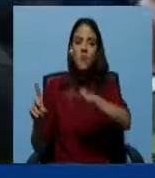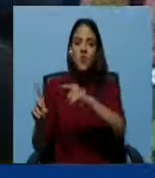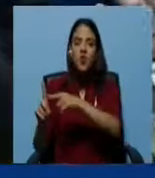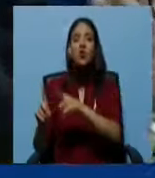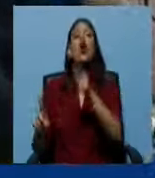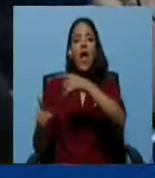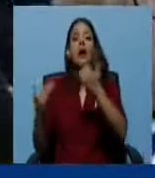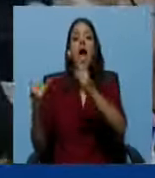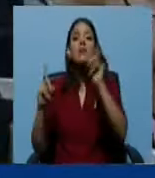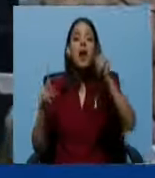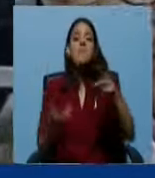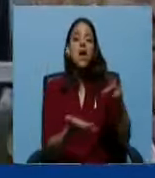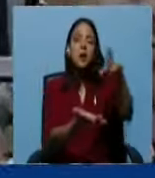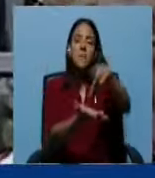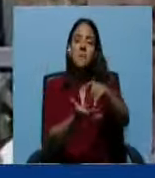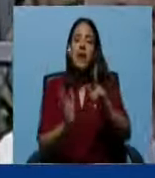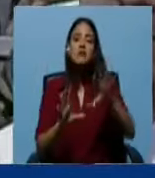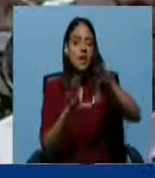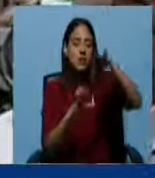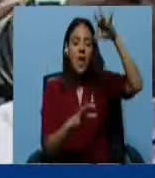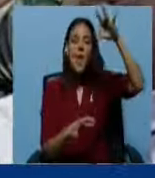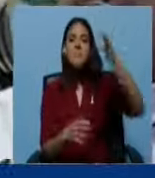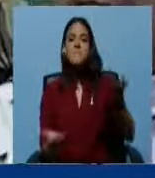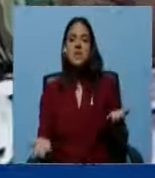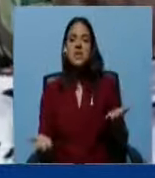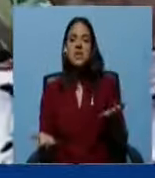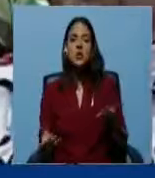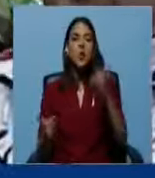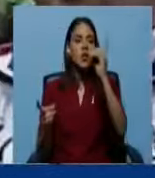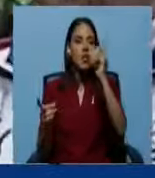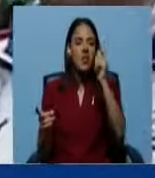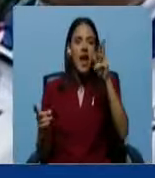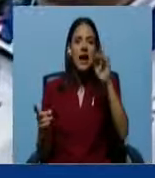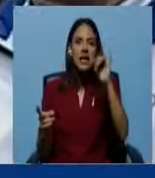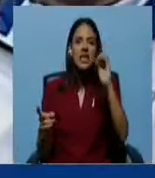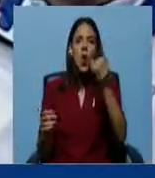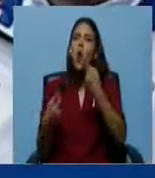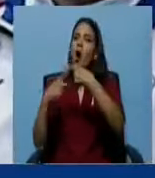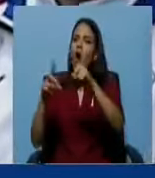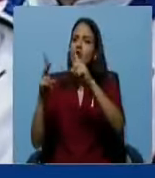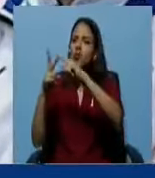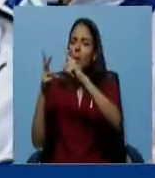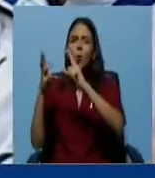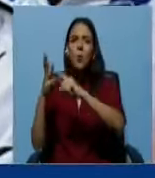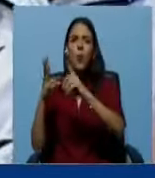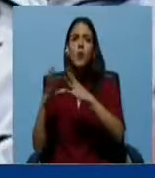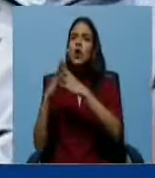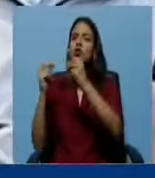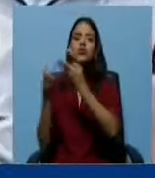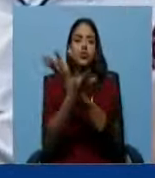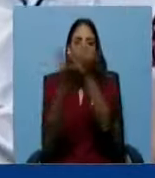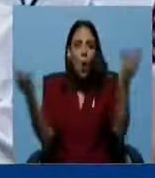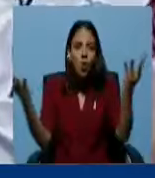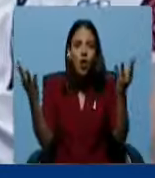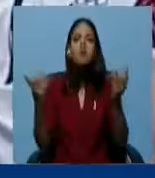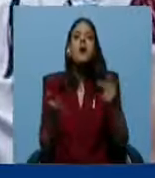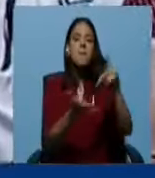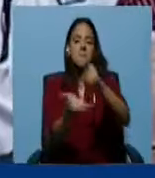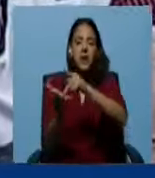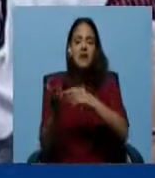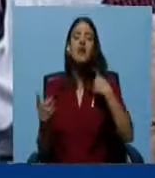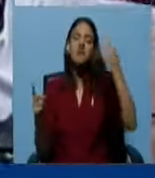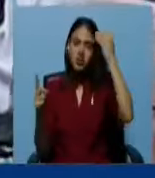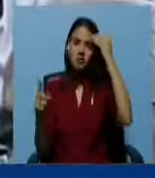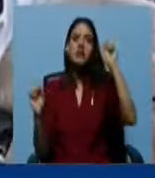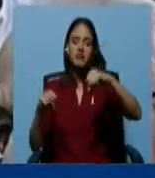Presente. Aristóbulo, Darío, José Vicente, David Nieves, todos presentes.